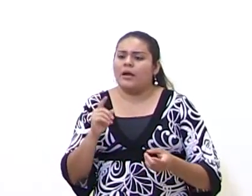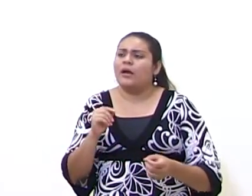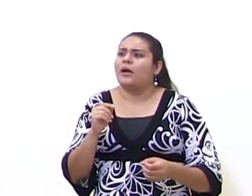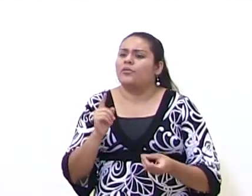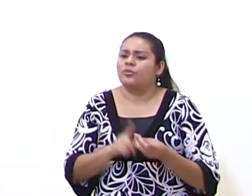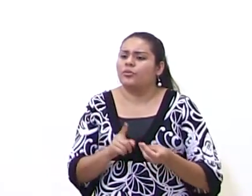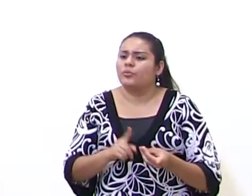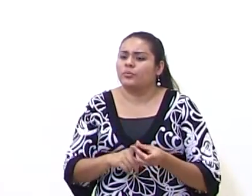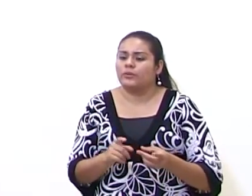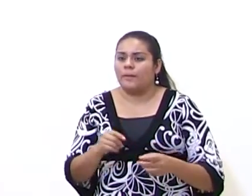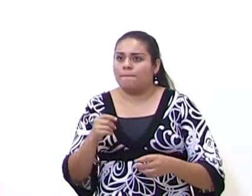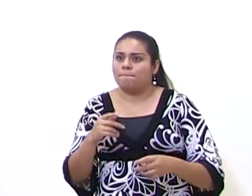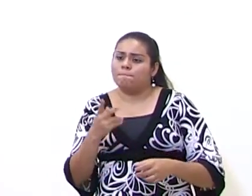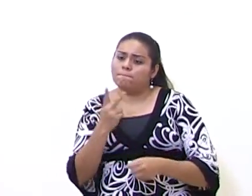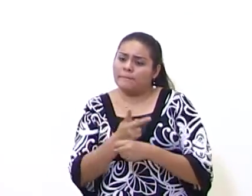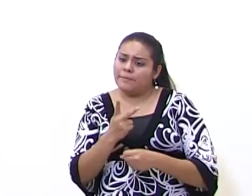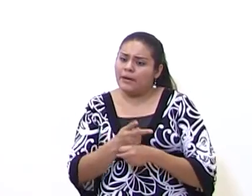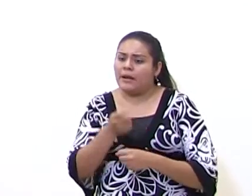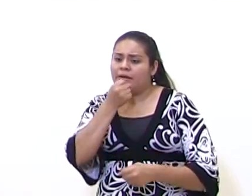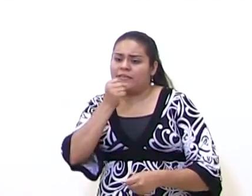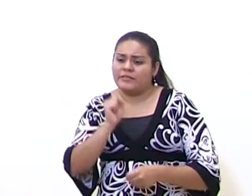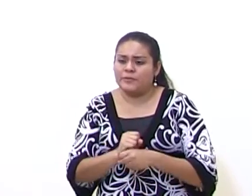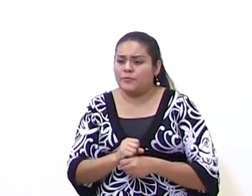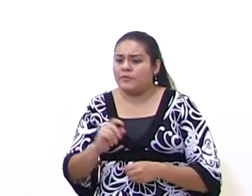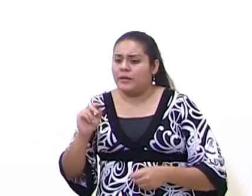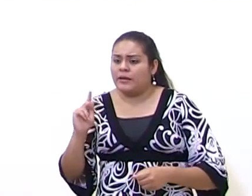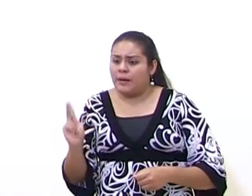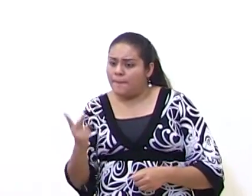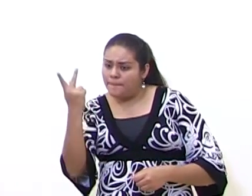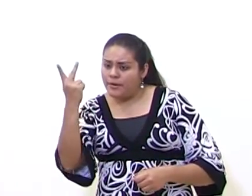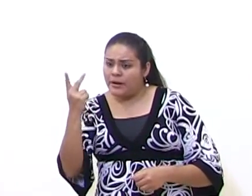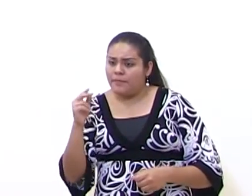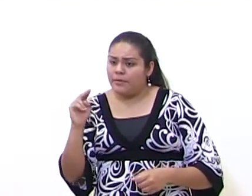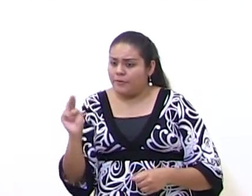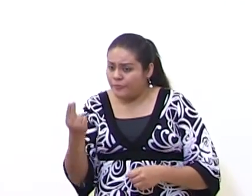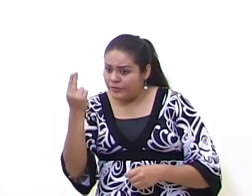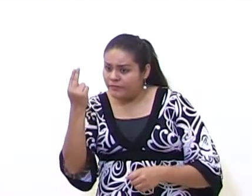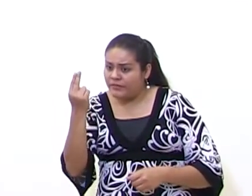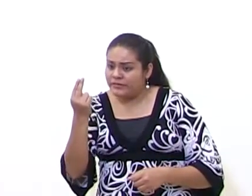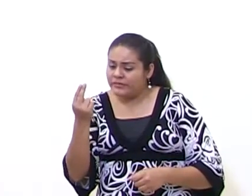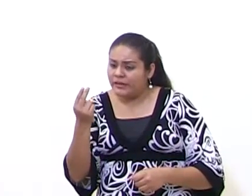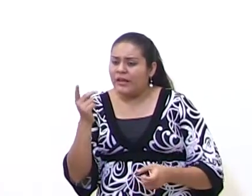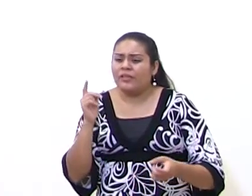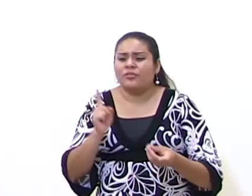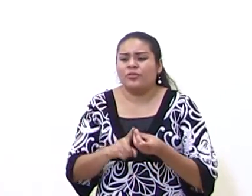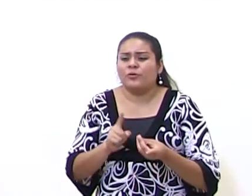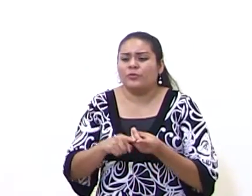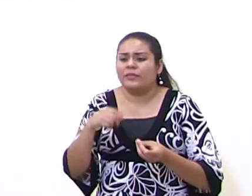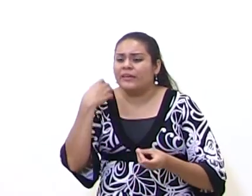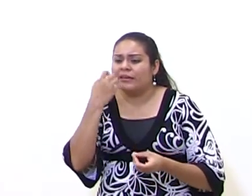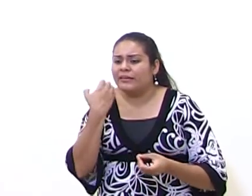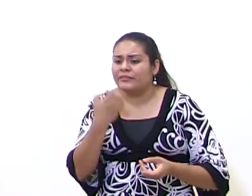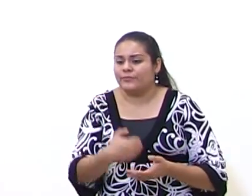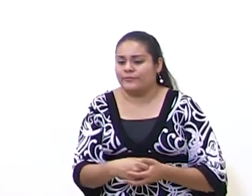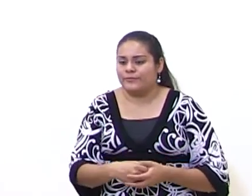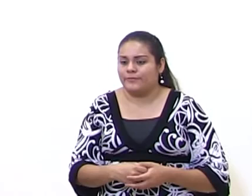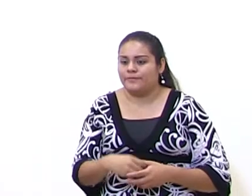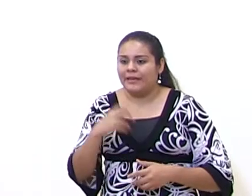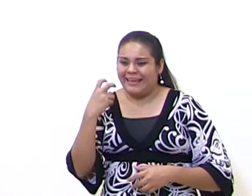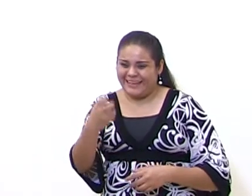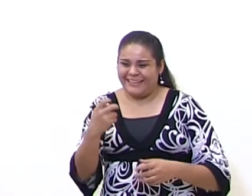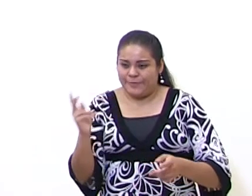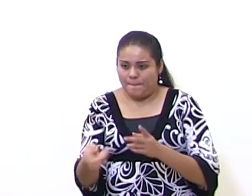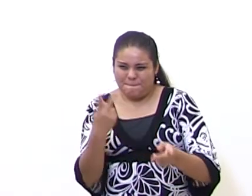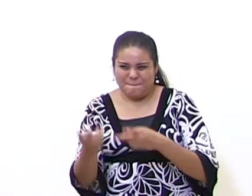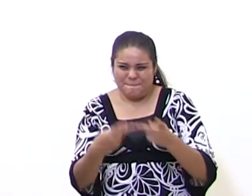importante, que al levantar nuestra encuesta, pues lo que sigue es que nosotros procesemos la